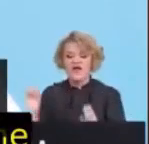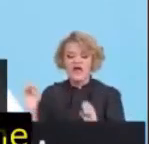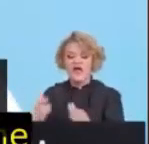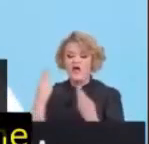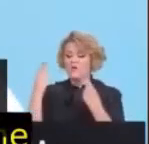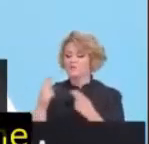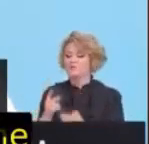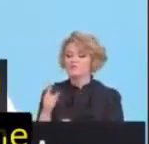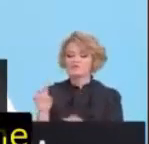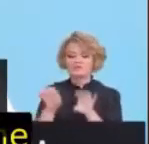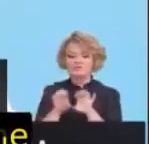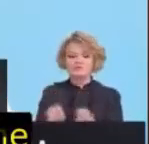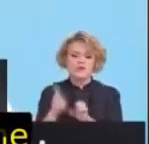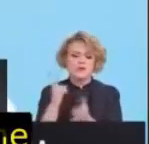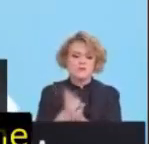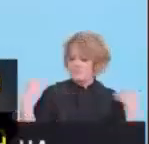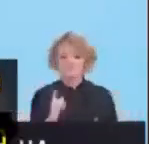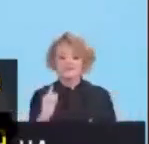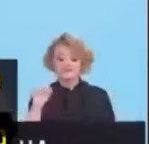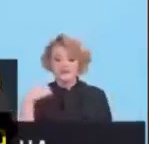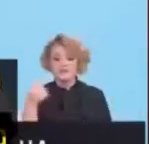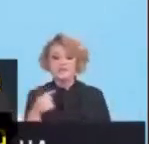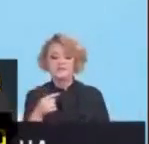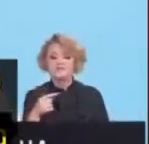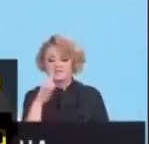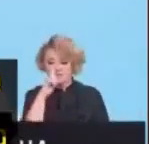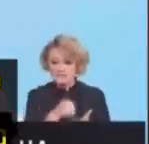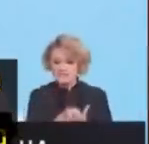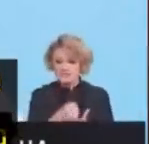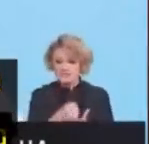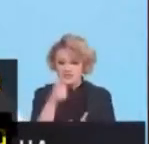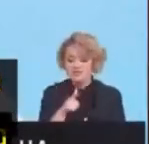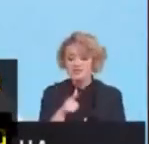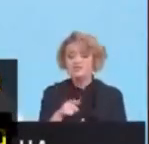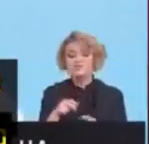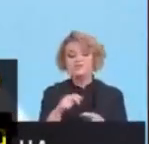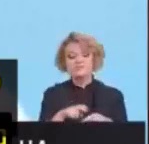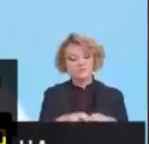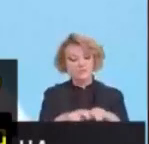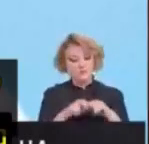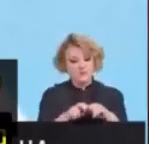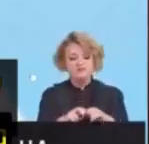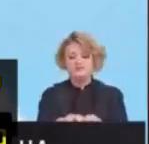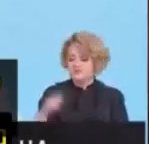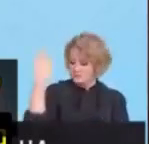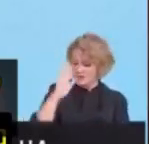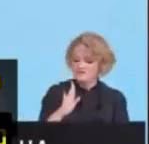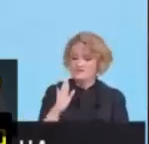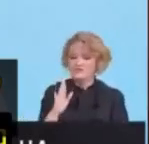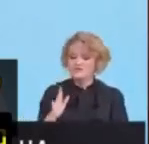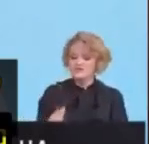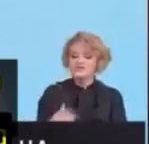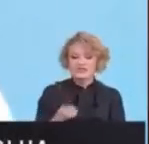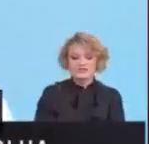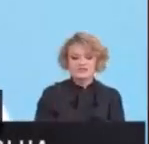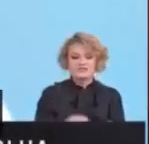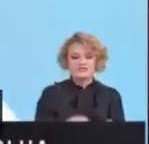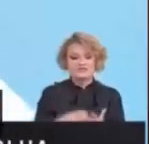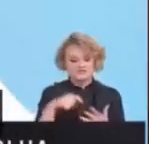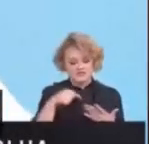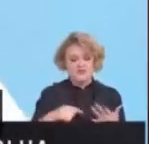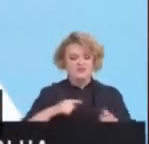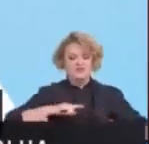tenéis excusa para no apoyar este canal y fijaos aquí en en Lula da Silva